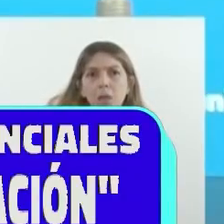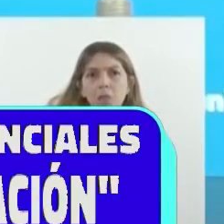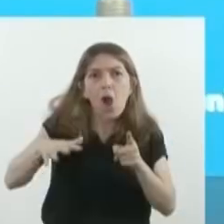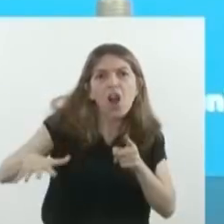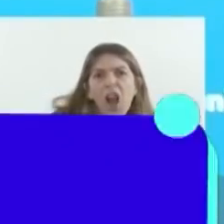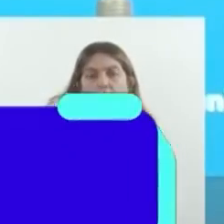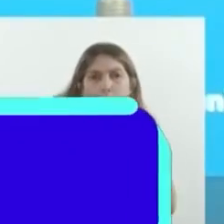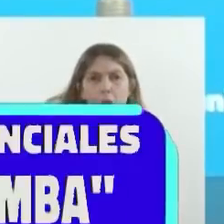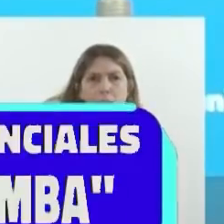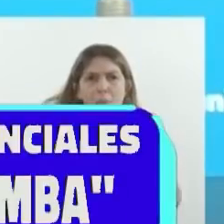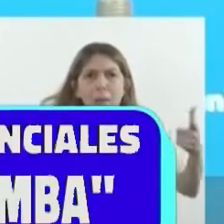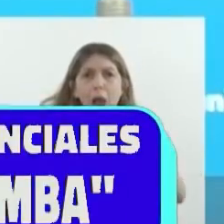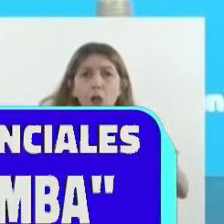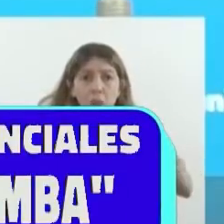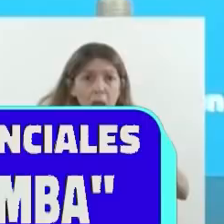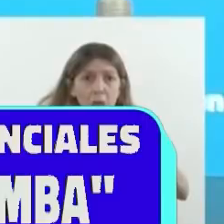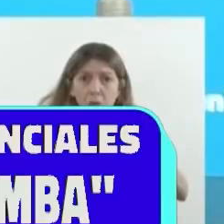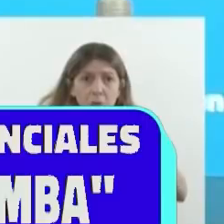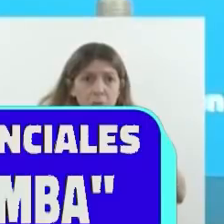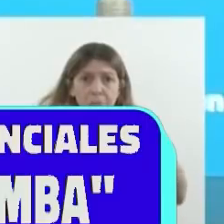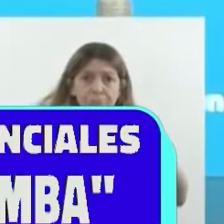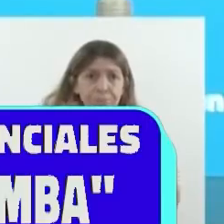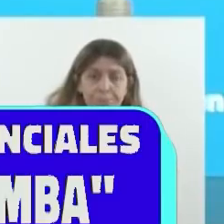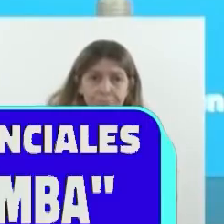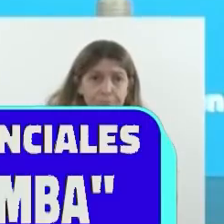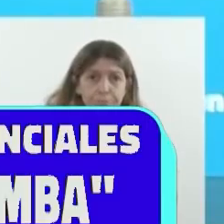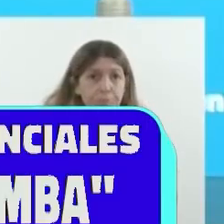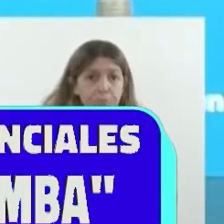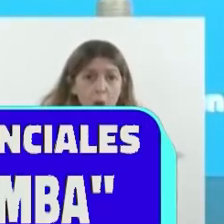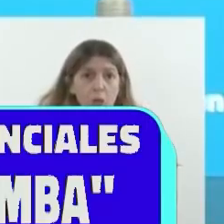Por eso la medida que tomamos. También